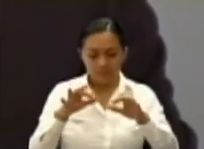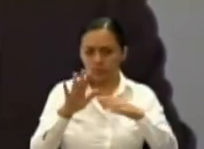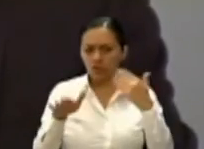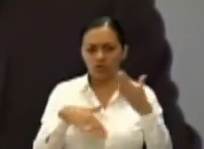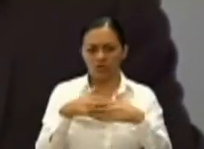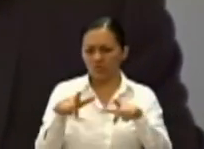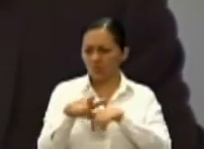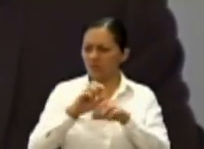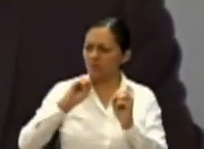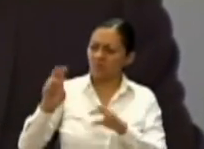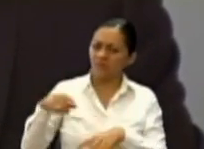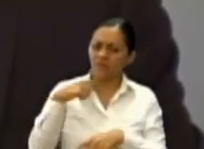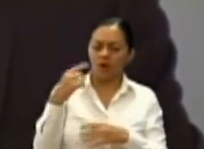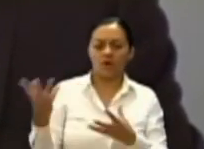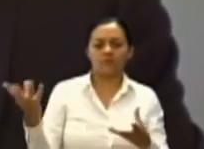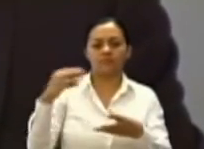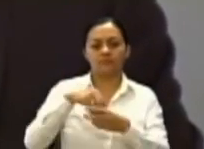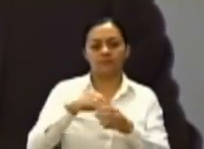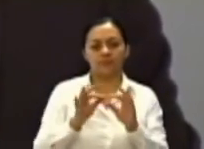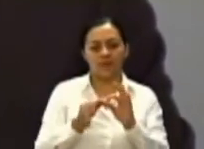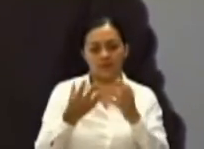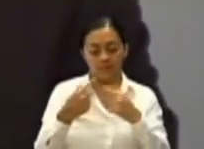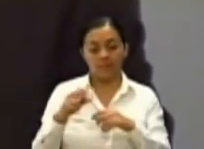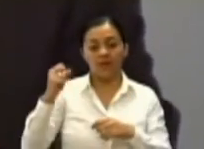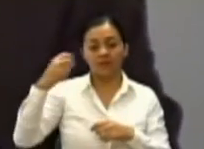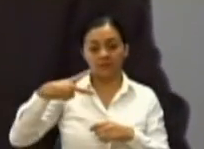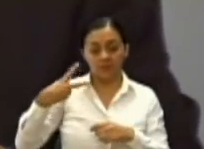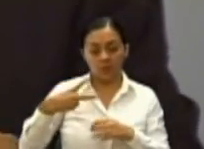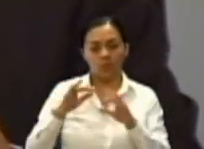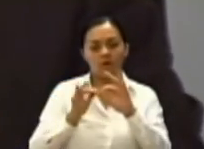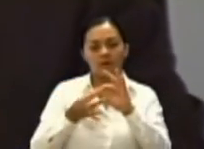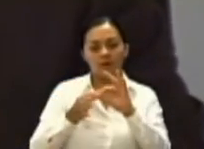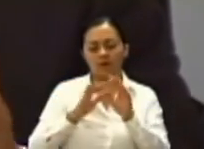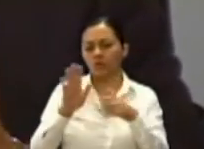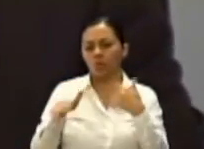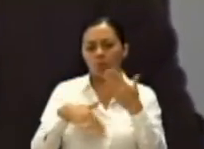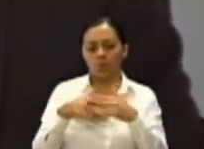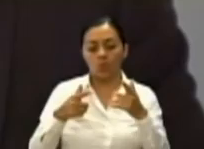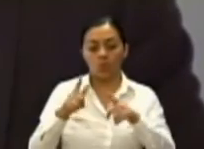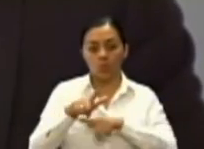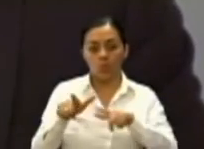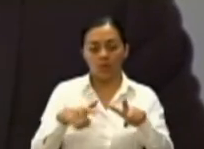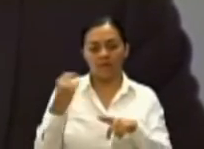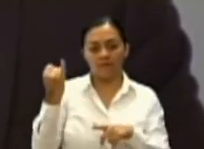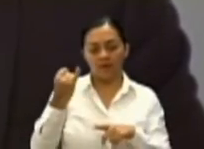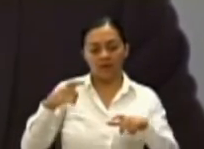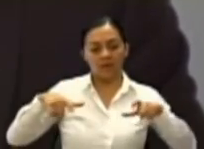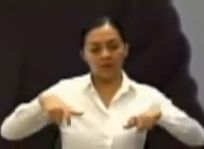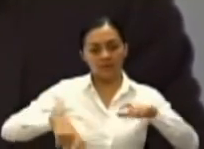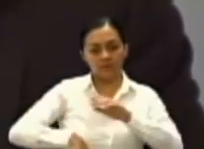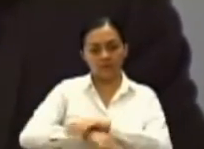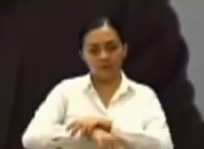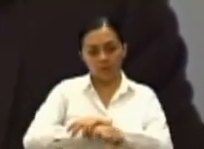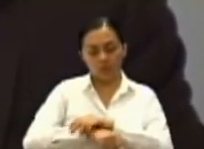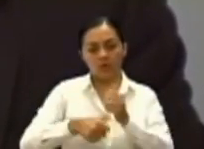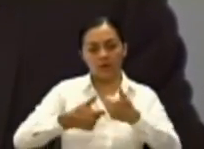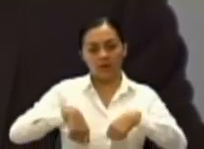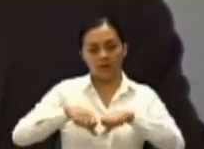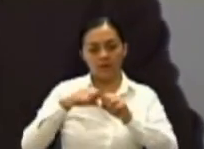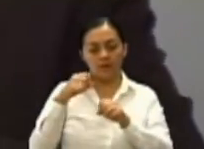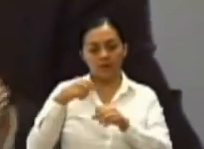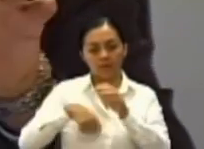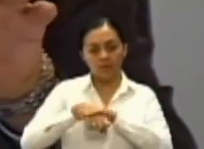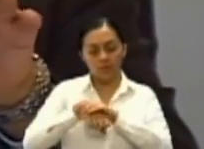inapropiados en la segunda fase rehabilitar todos los espacios verdes canchas de fútbol áreas deportivas y la